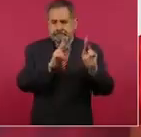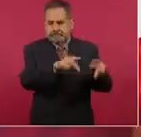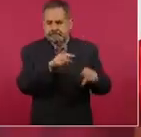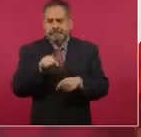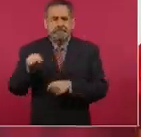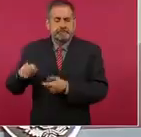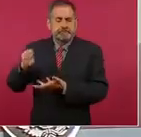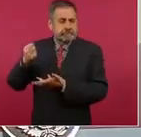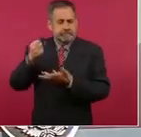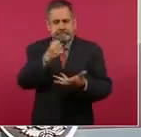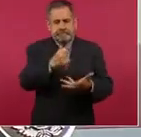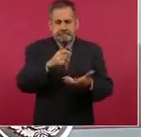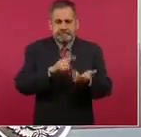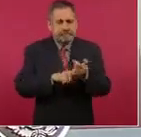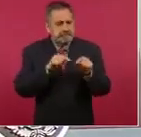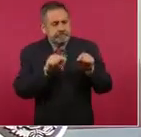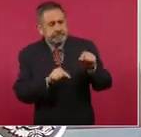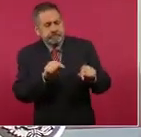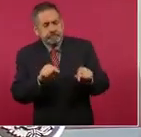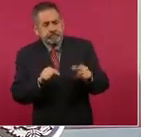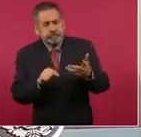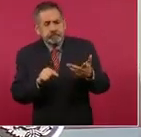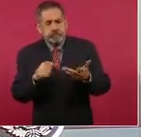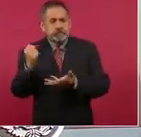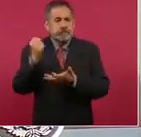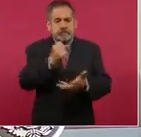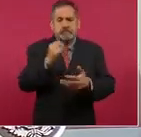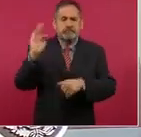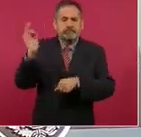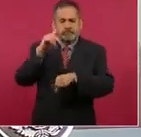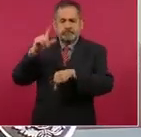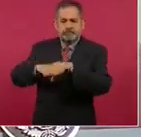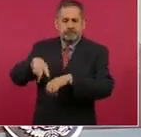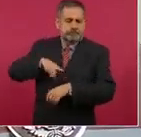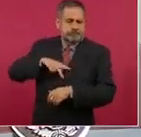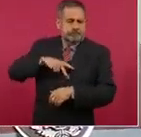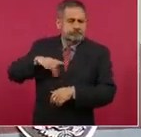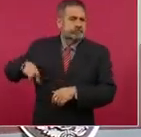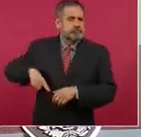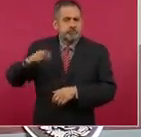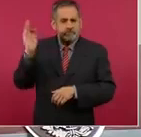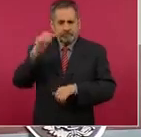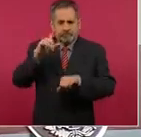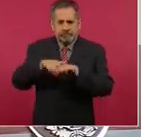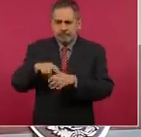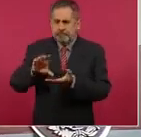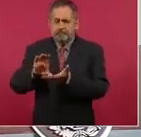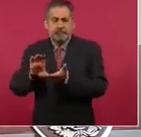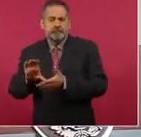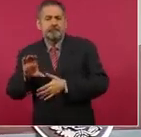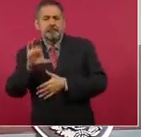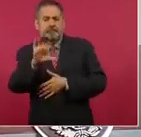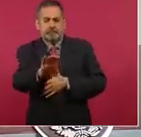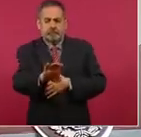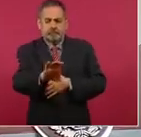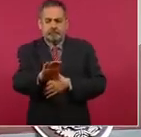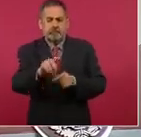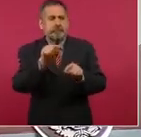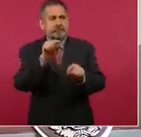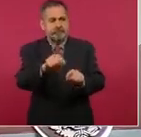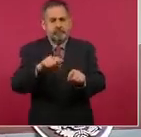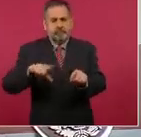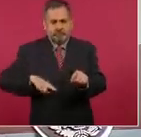puente son recursos federales que se transfirieron al